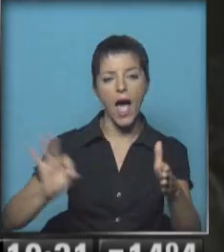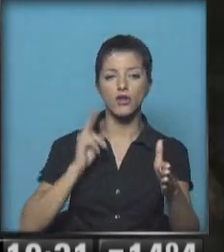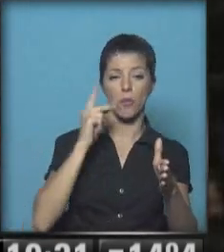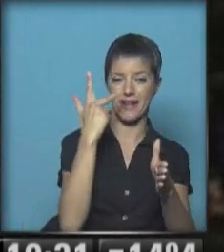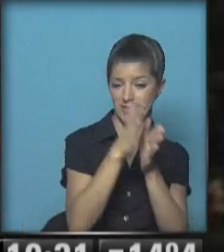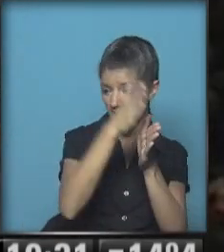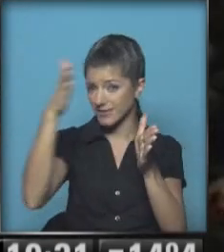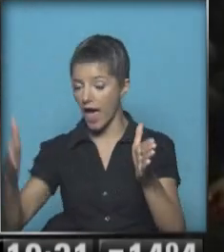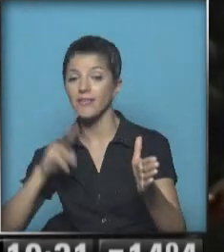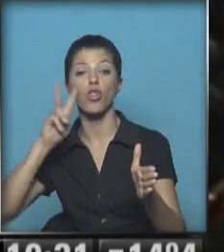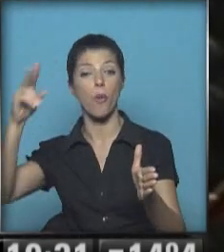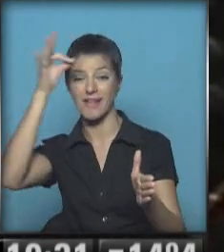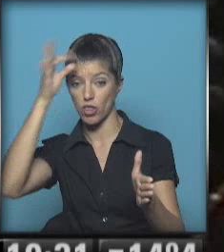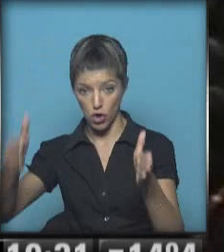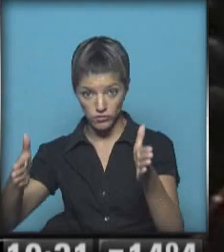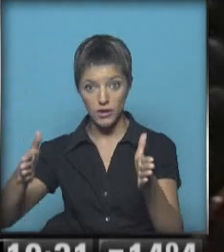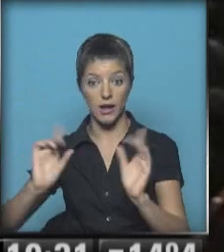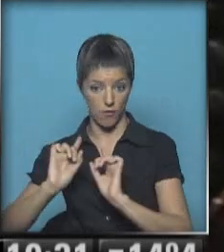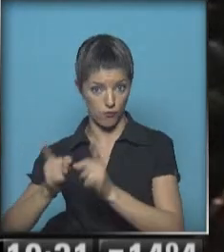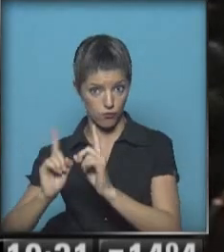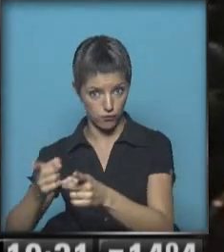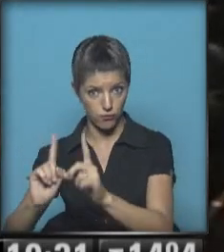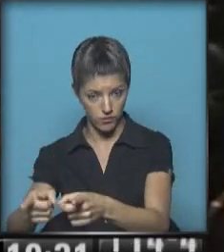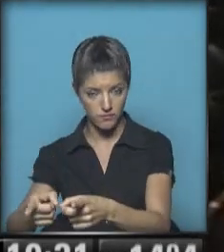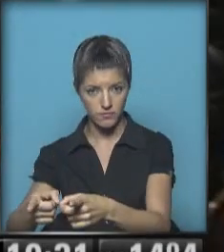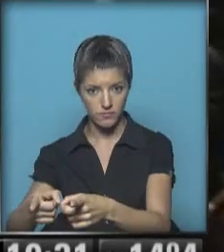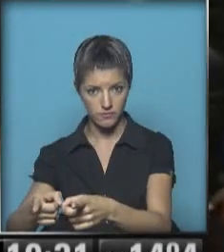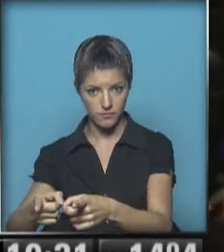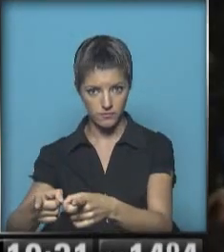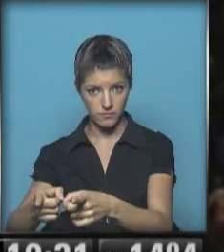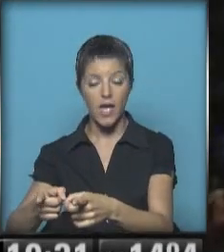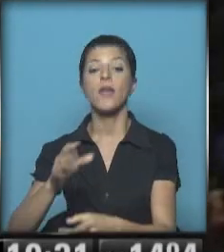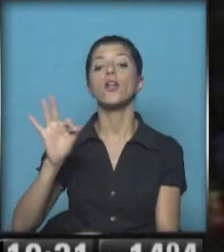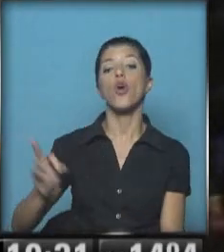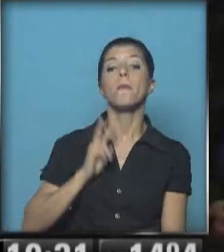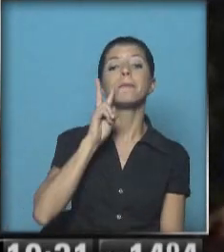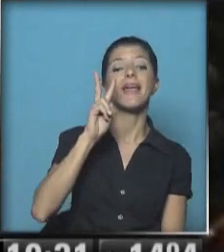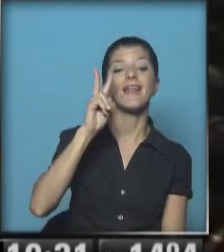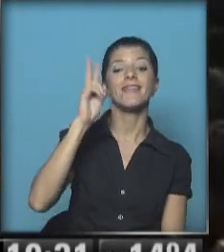el 2012 y el que vamos a seguir recorriendo desde el 2016